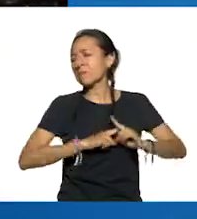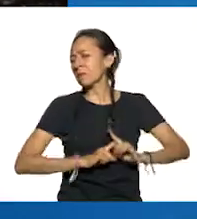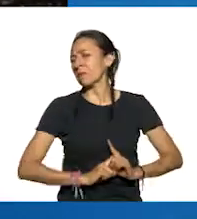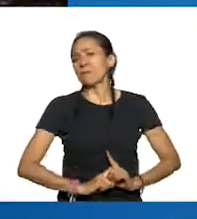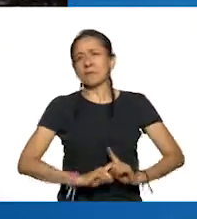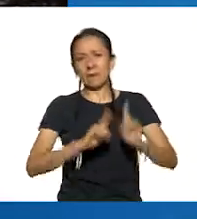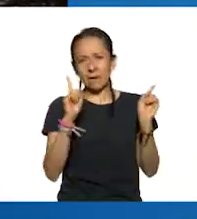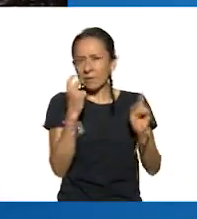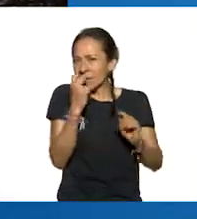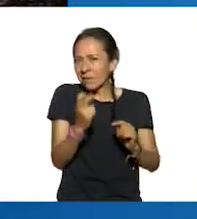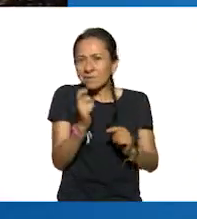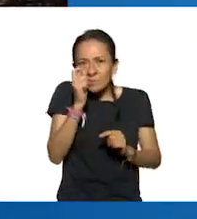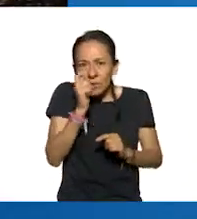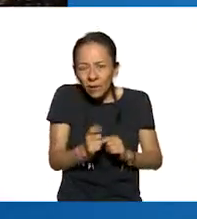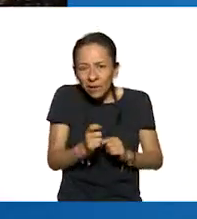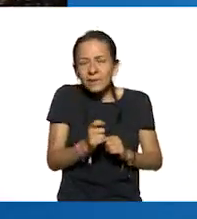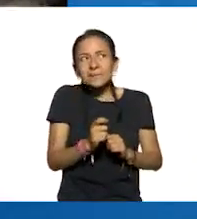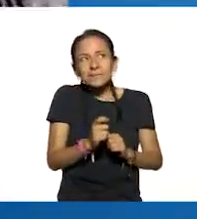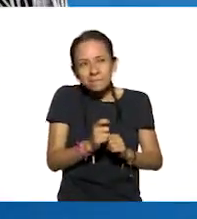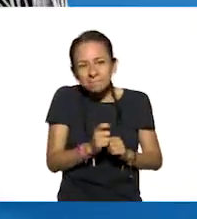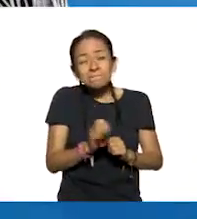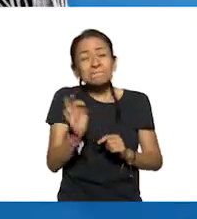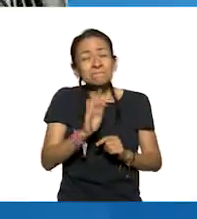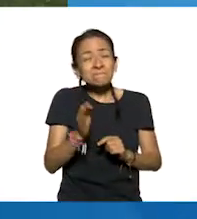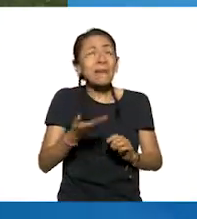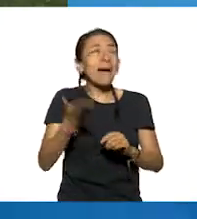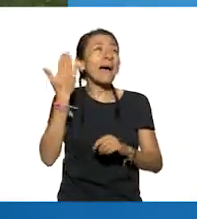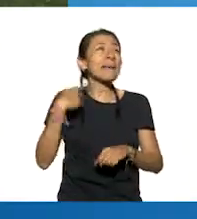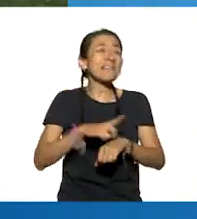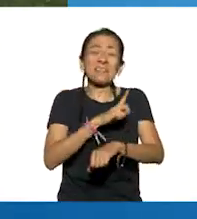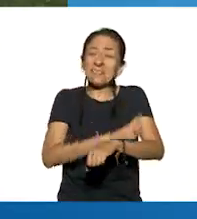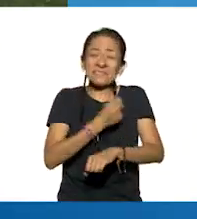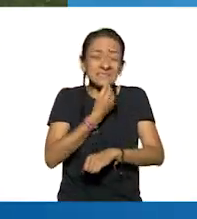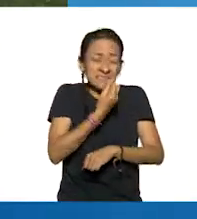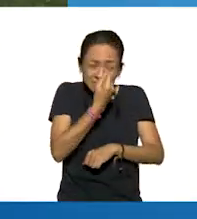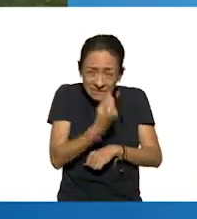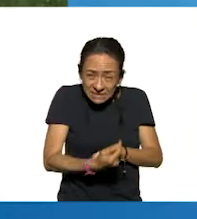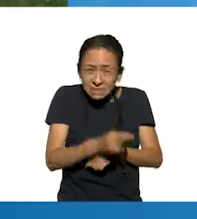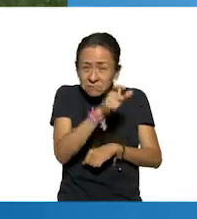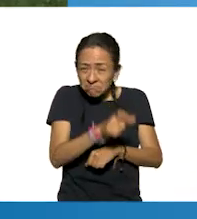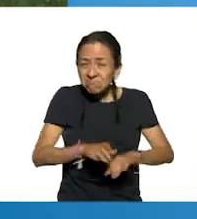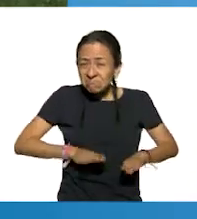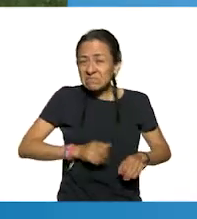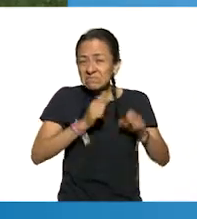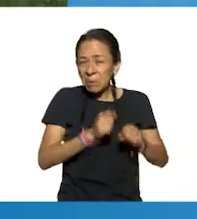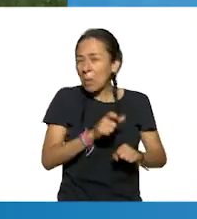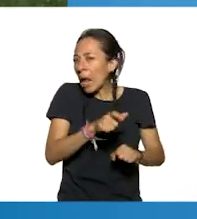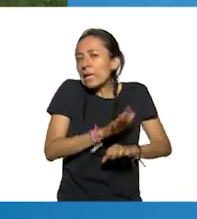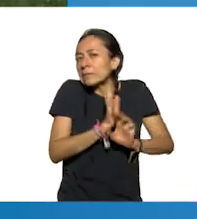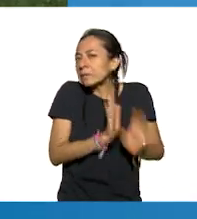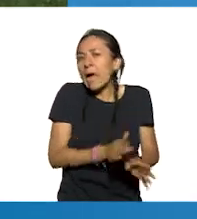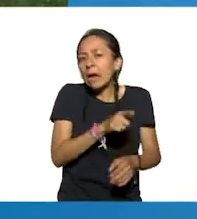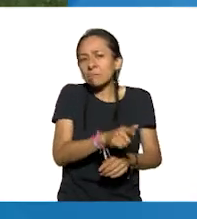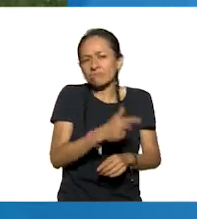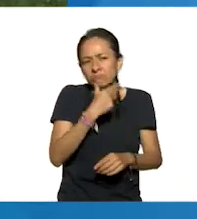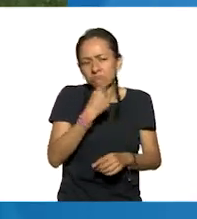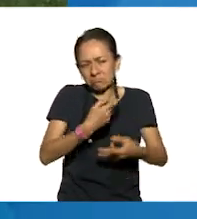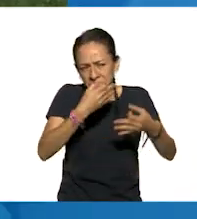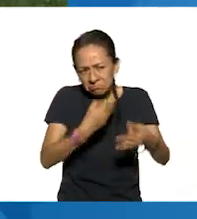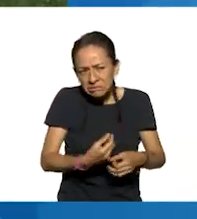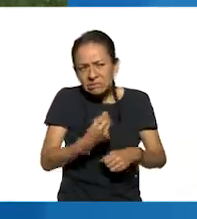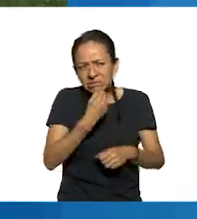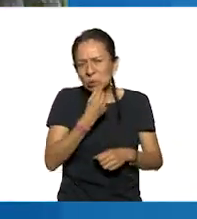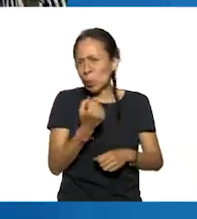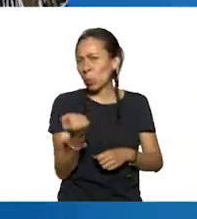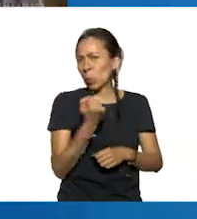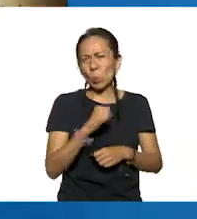prototipos. Debió de ser desde esa edad, desde niño, un hombre extraordinario con un carácter y una fuerza